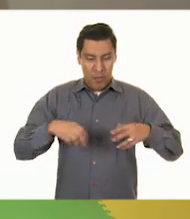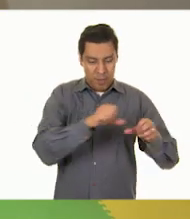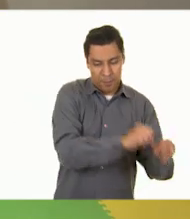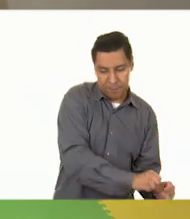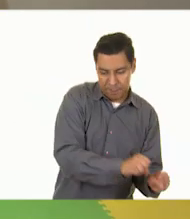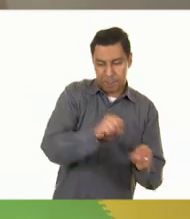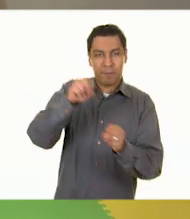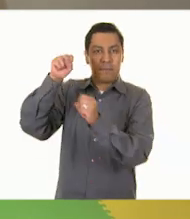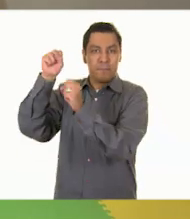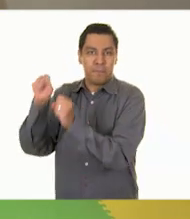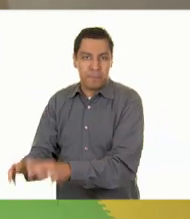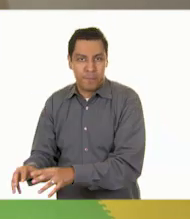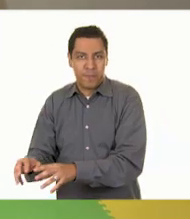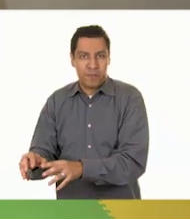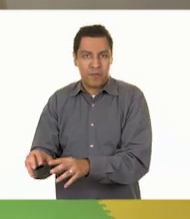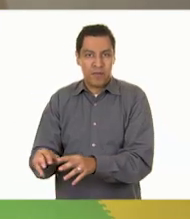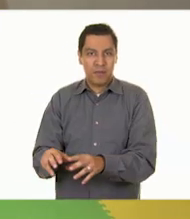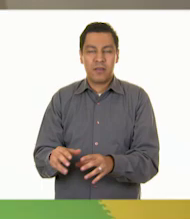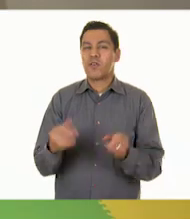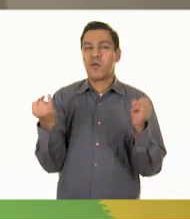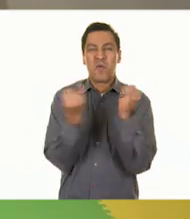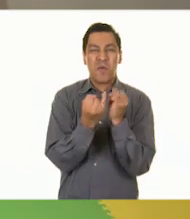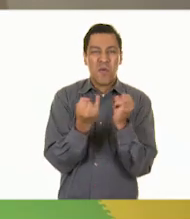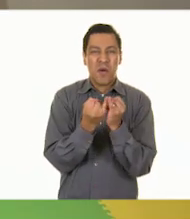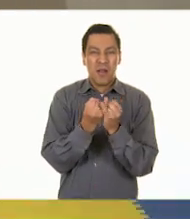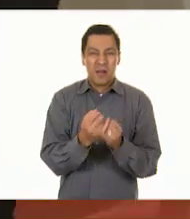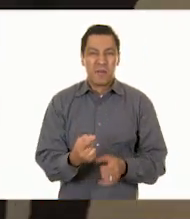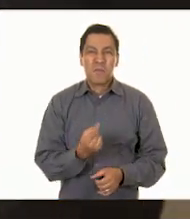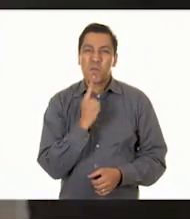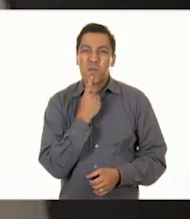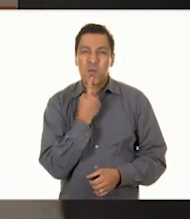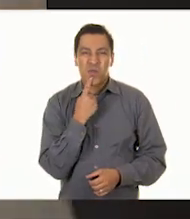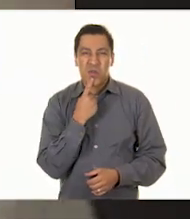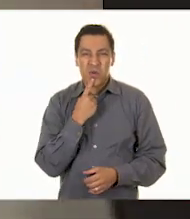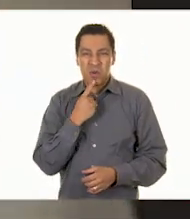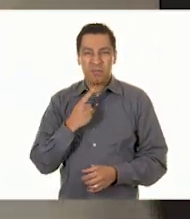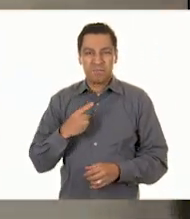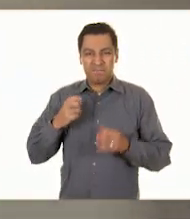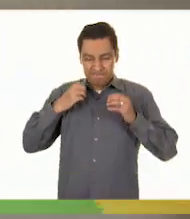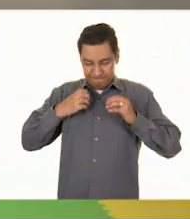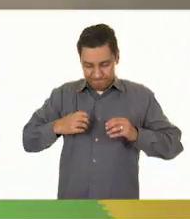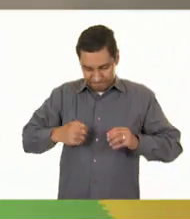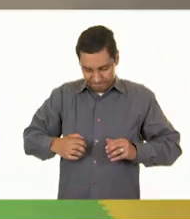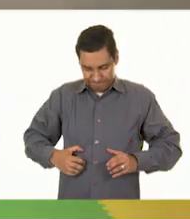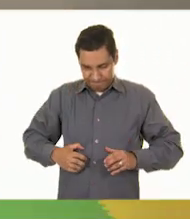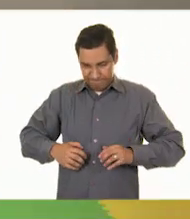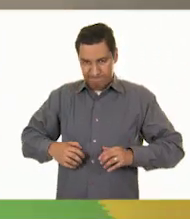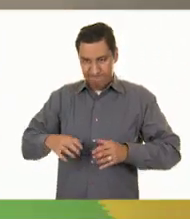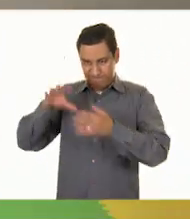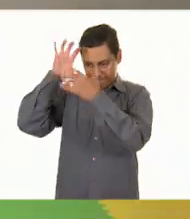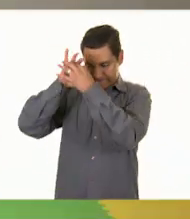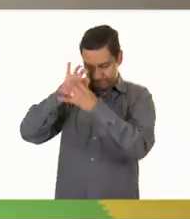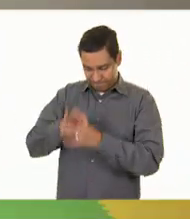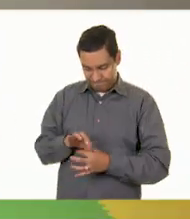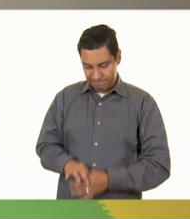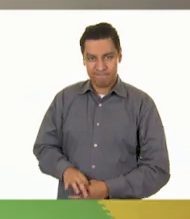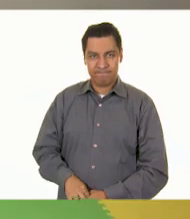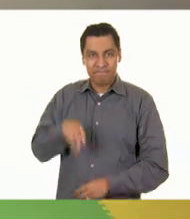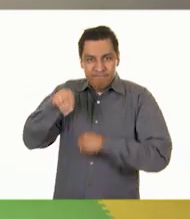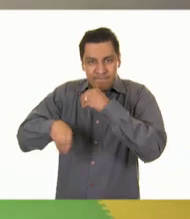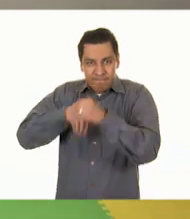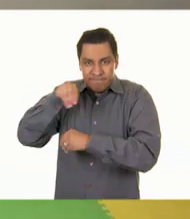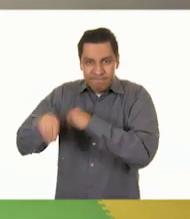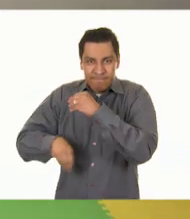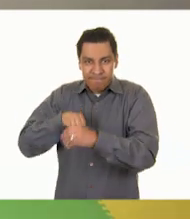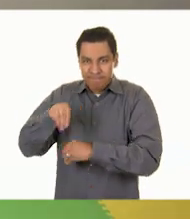formando un muñeco manteniendo el globo en el aire puedes elegir cualquier prenda para